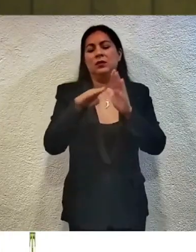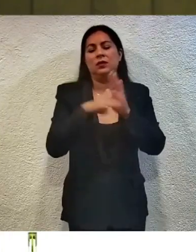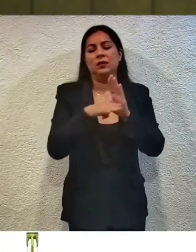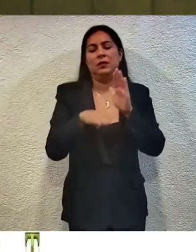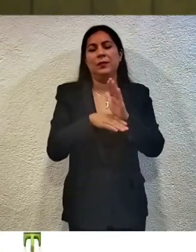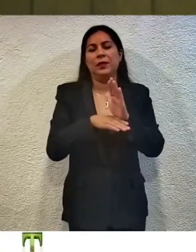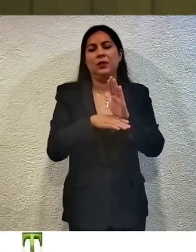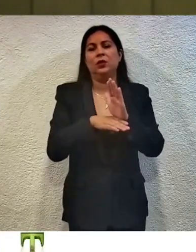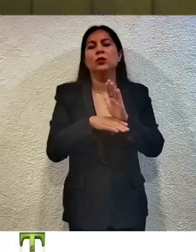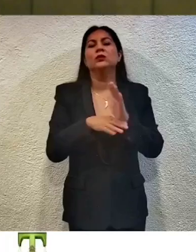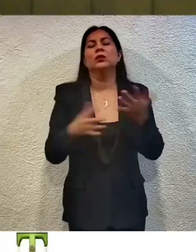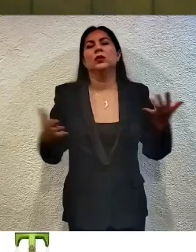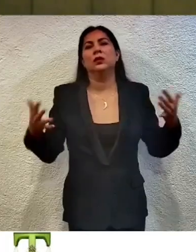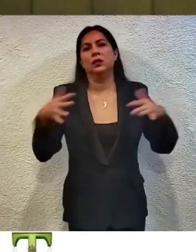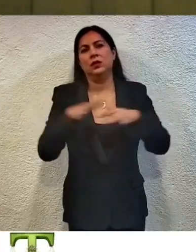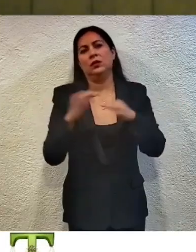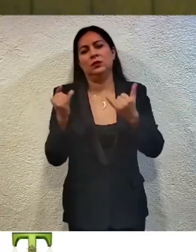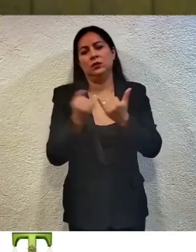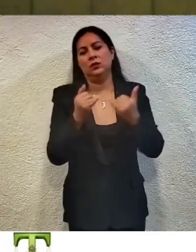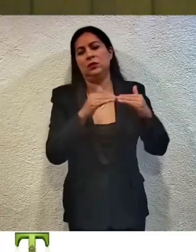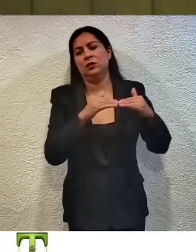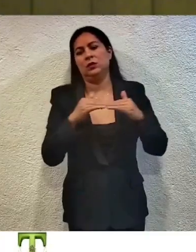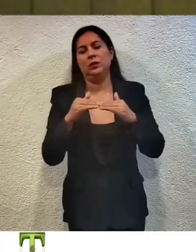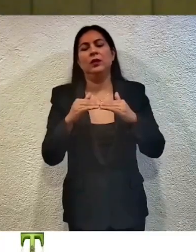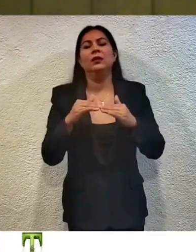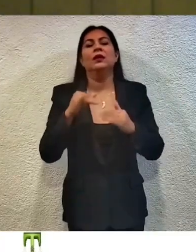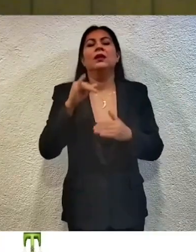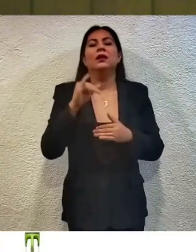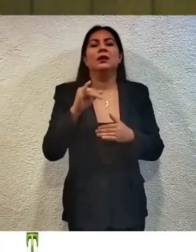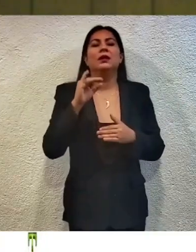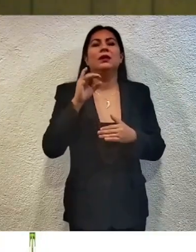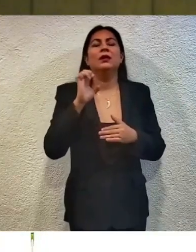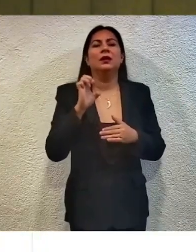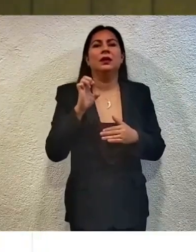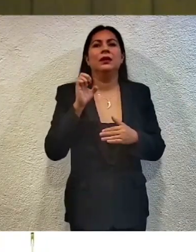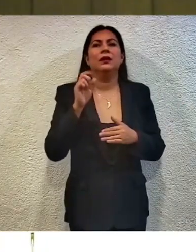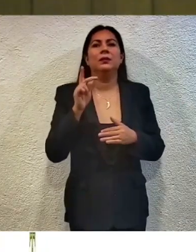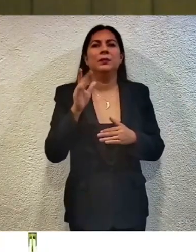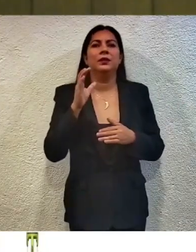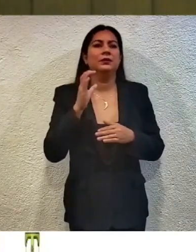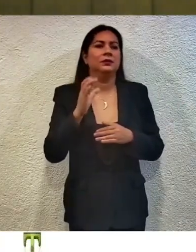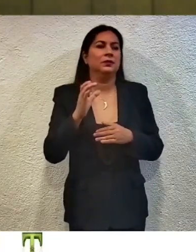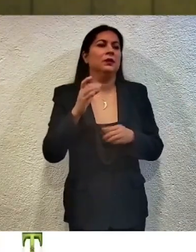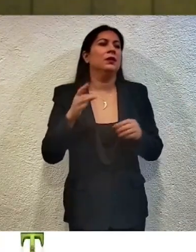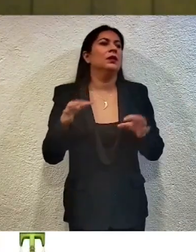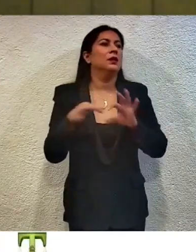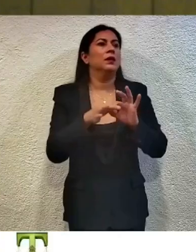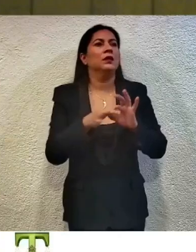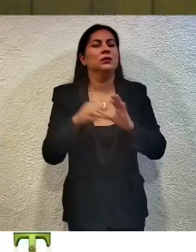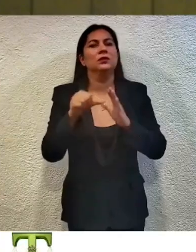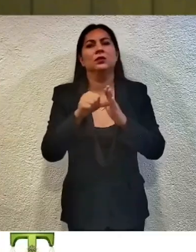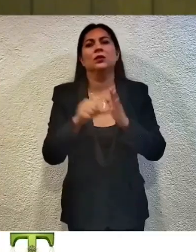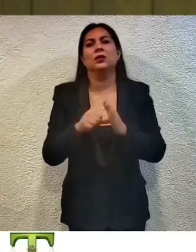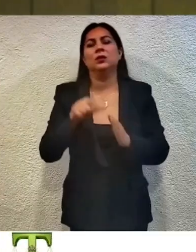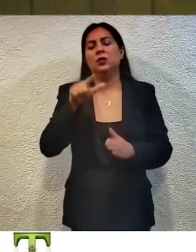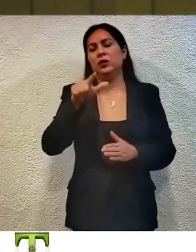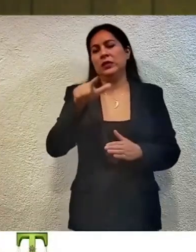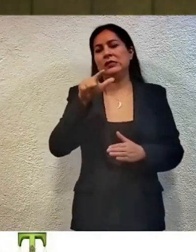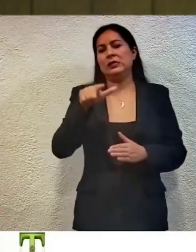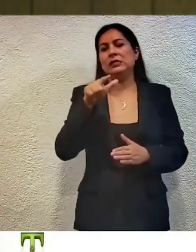lineamientos de integración paritaria del Instituto Electoral en relación al artículo